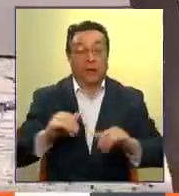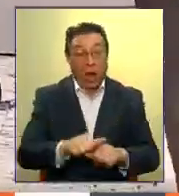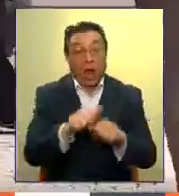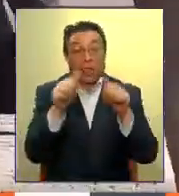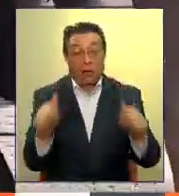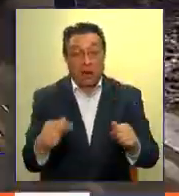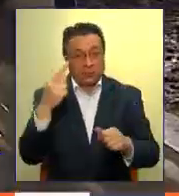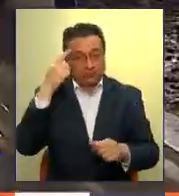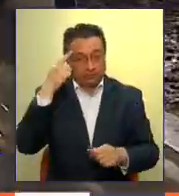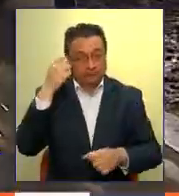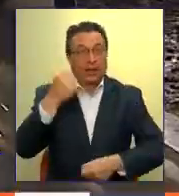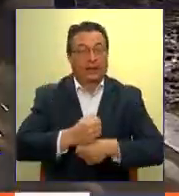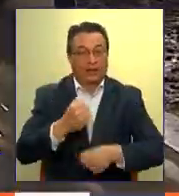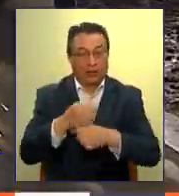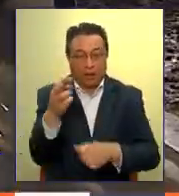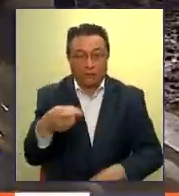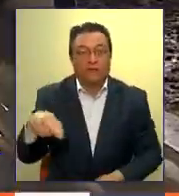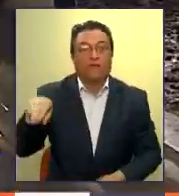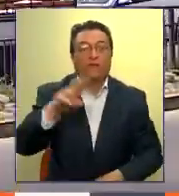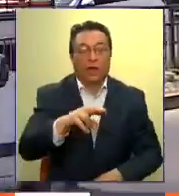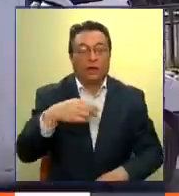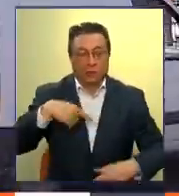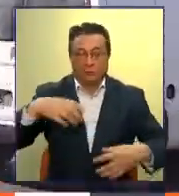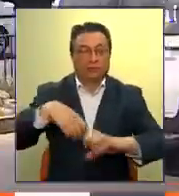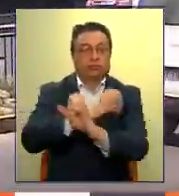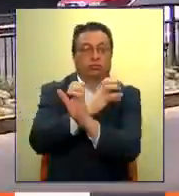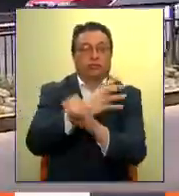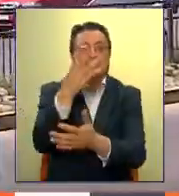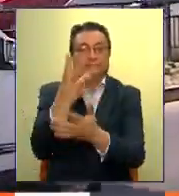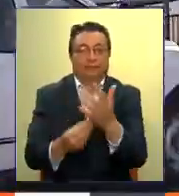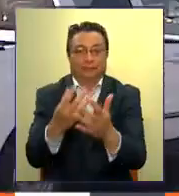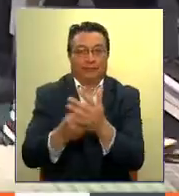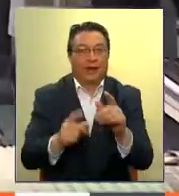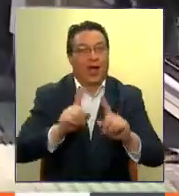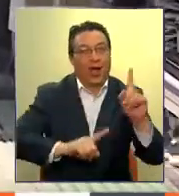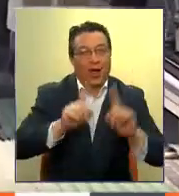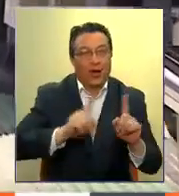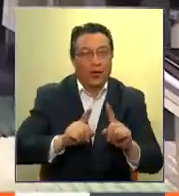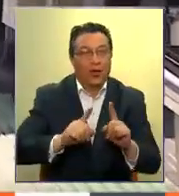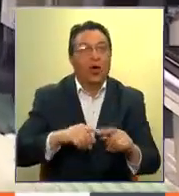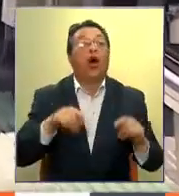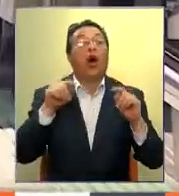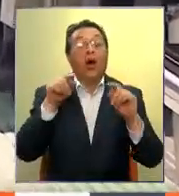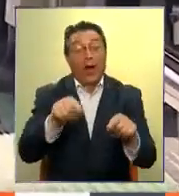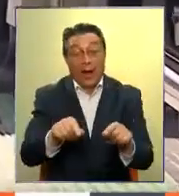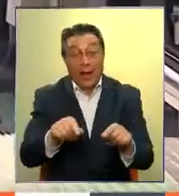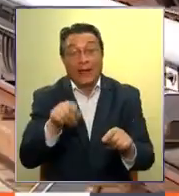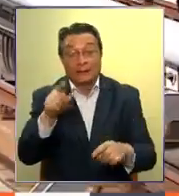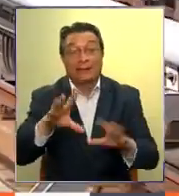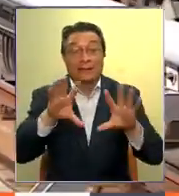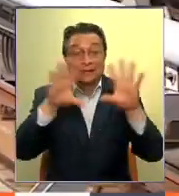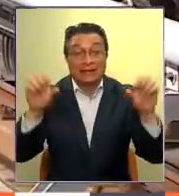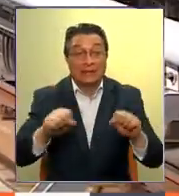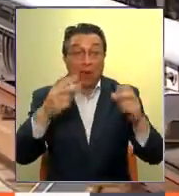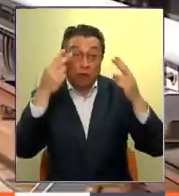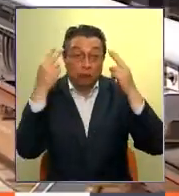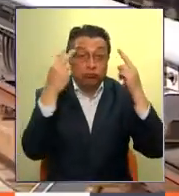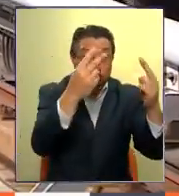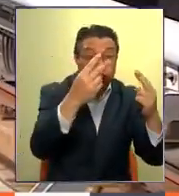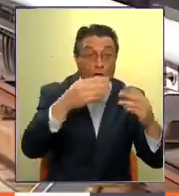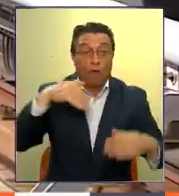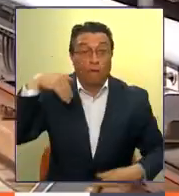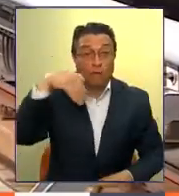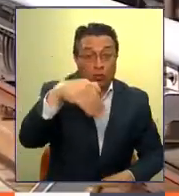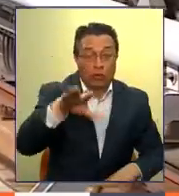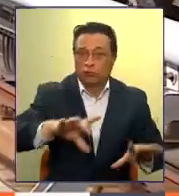regreso de trabajadores a la modalidad presencial ante esto las autoridades afirman que el sistema de transporte ya está preparado